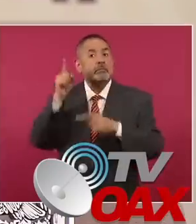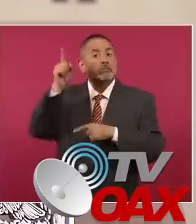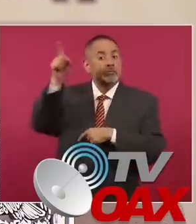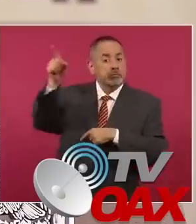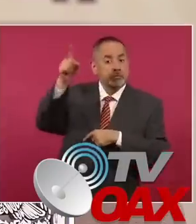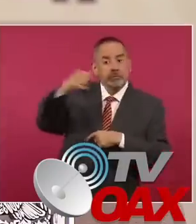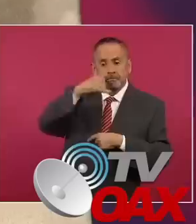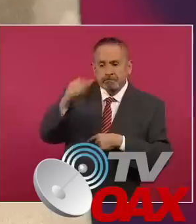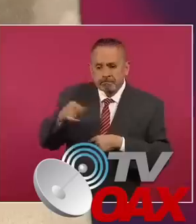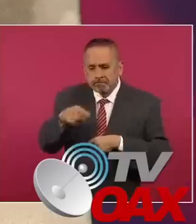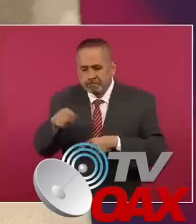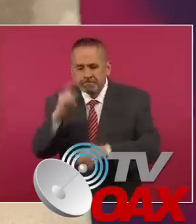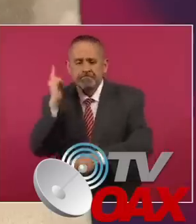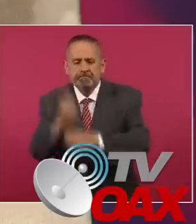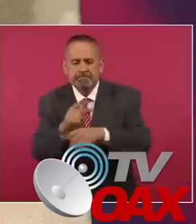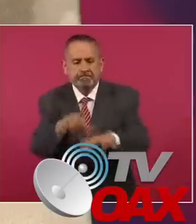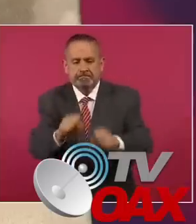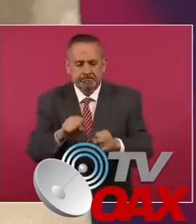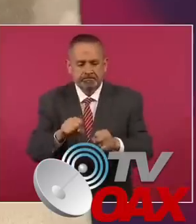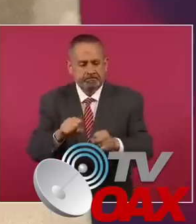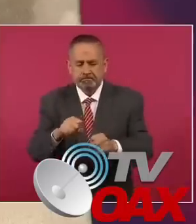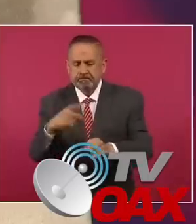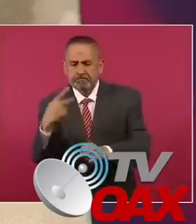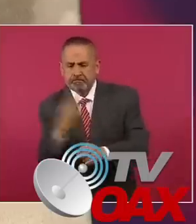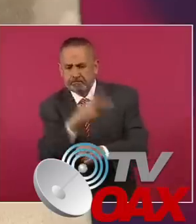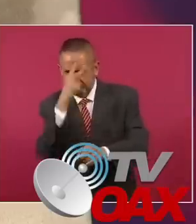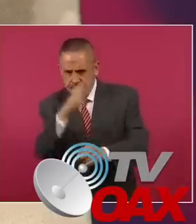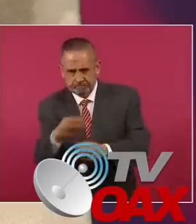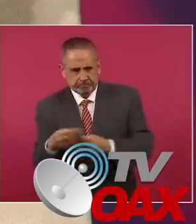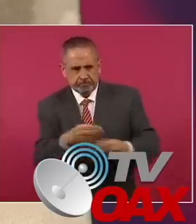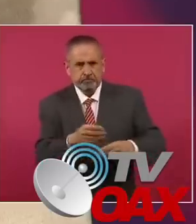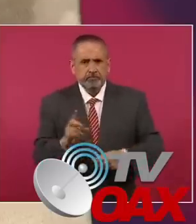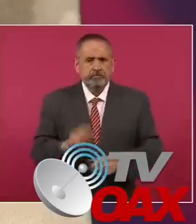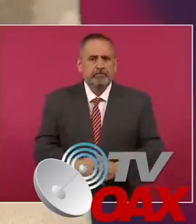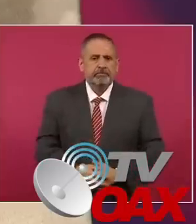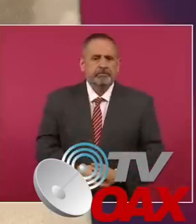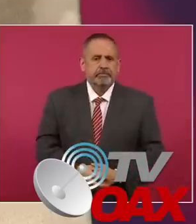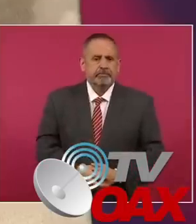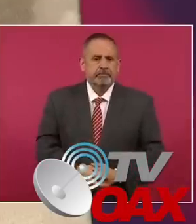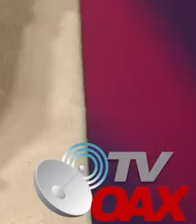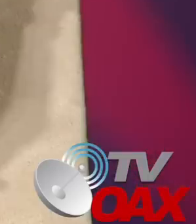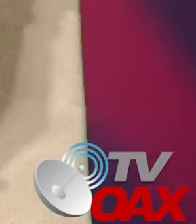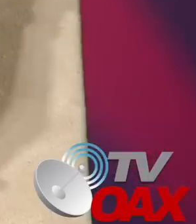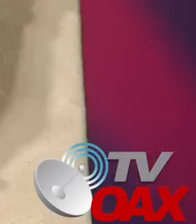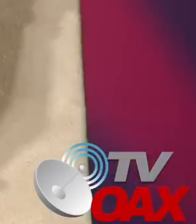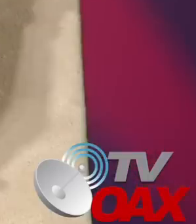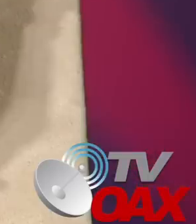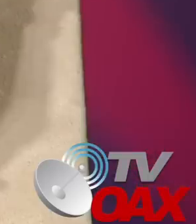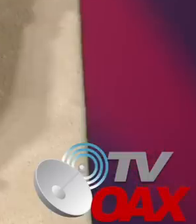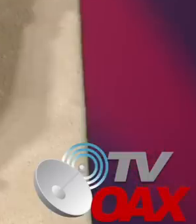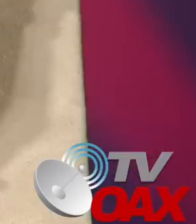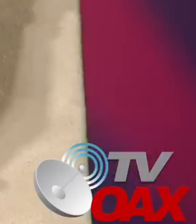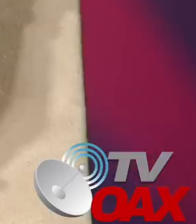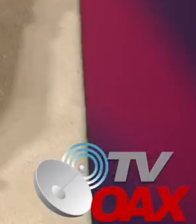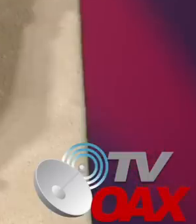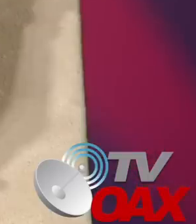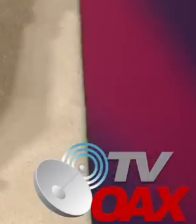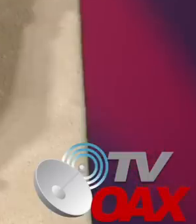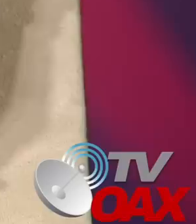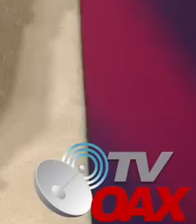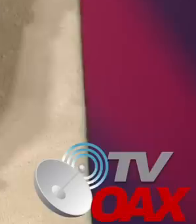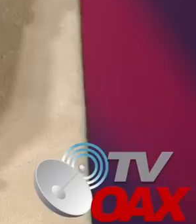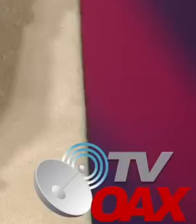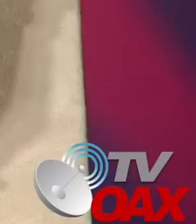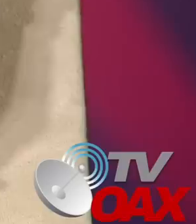Cuerpo de Carabinieri de Tutela del Patrimonio Cultural el 16 de septiembre del 2021, mientras estábamos conmemorando